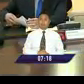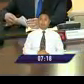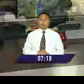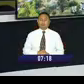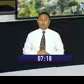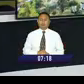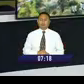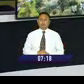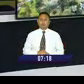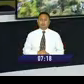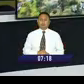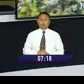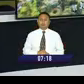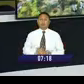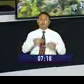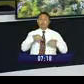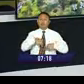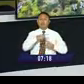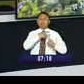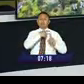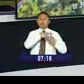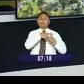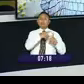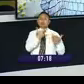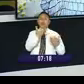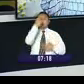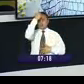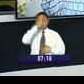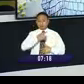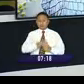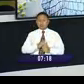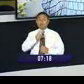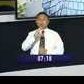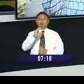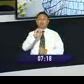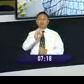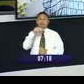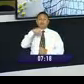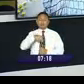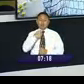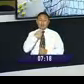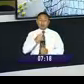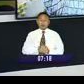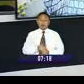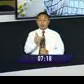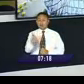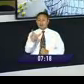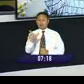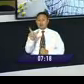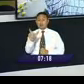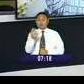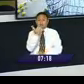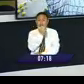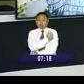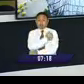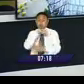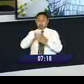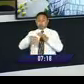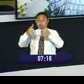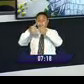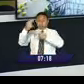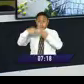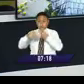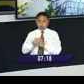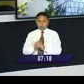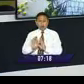Sánchez. Y como positiva señalan la decisión del COE Nacional de retirar la obligatoriedad de presentar el carnet de